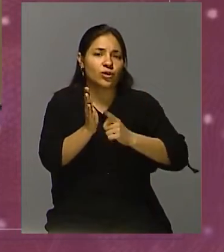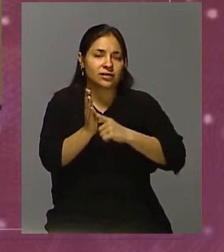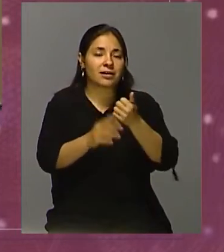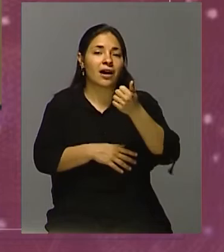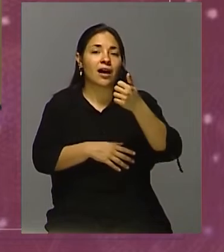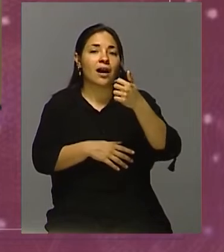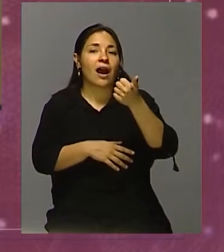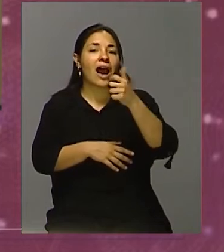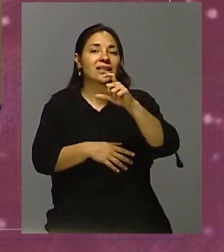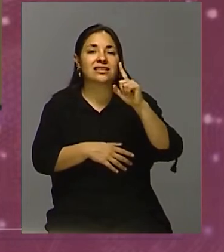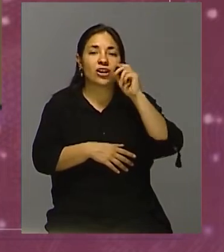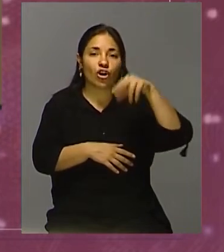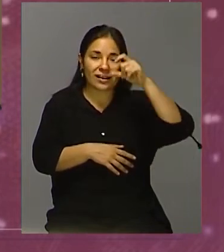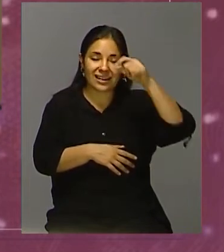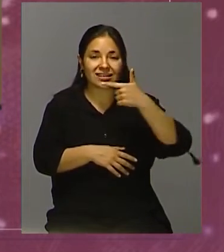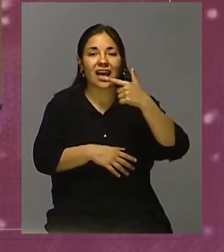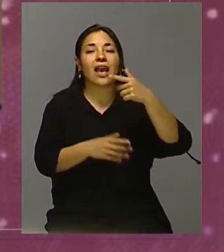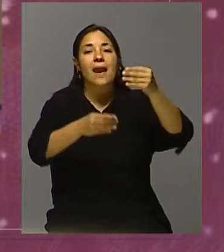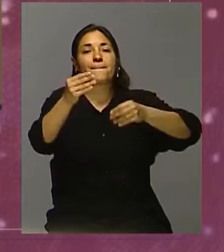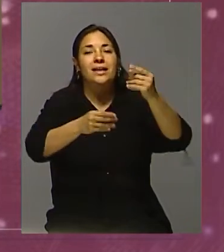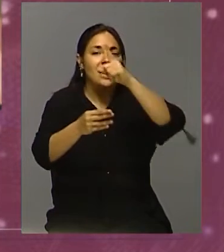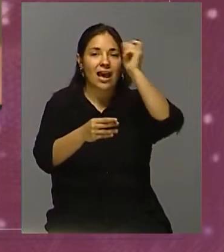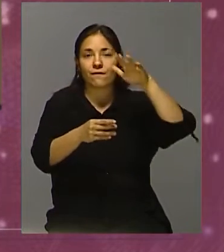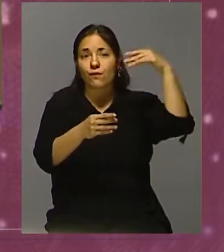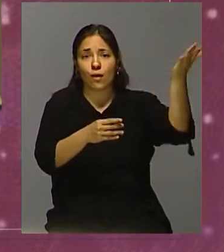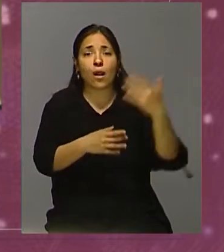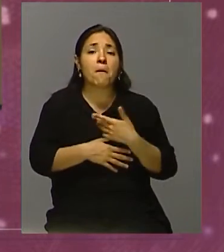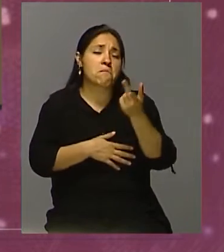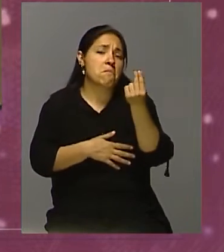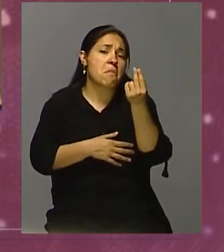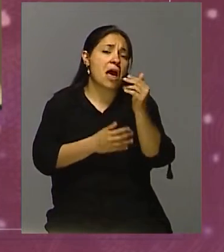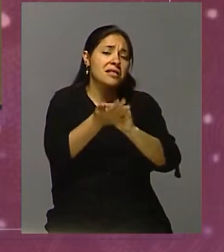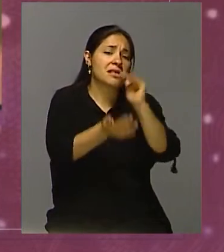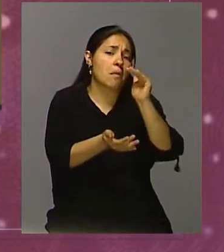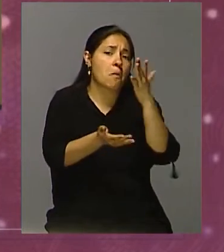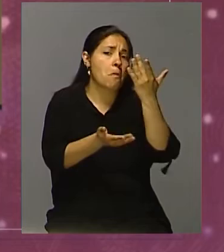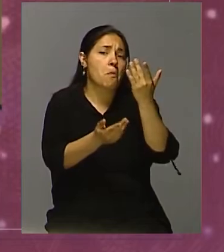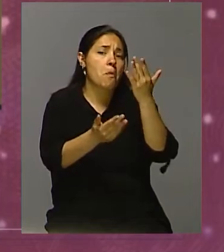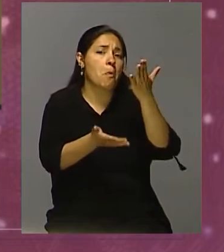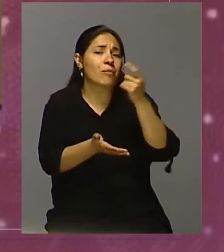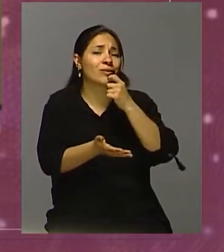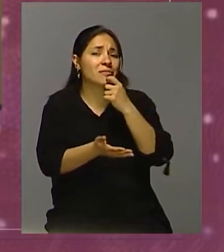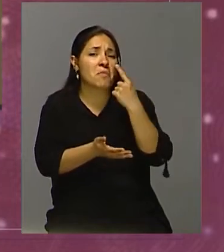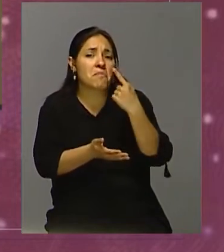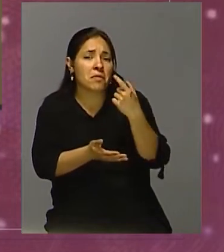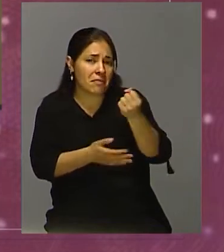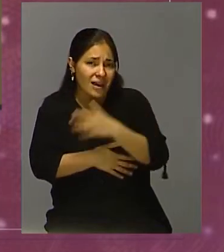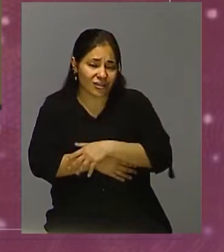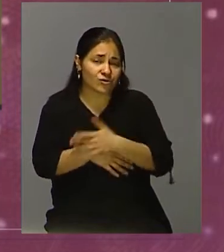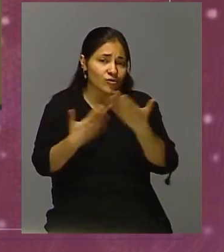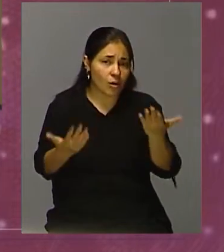empresas extranjeras por sumas de dinero que pueden variar, pero pueden ser tan bajas como 1.000 pesos. No hace